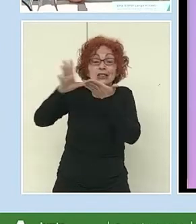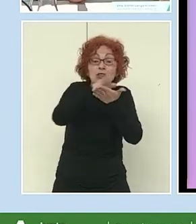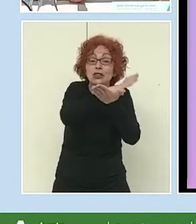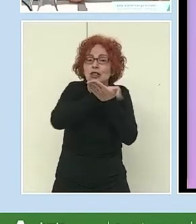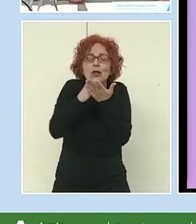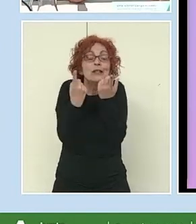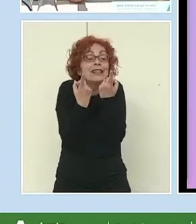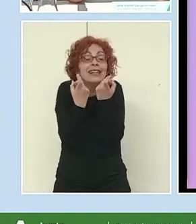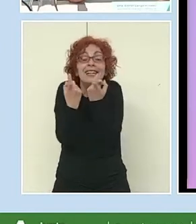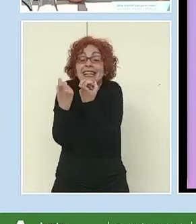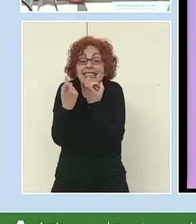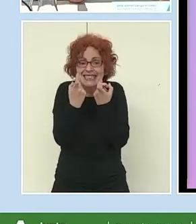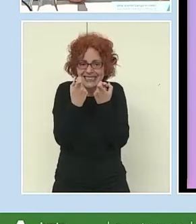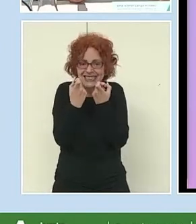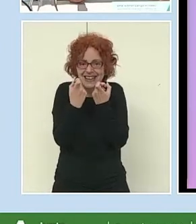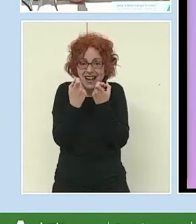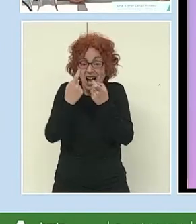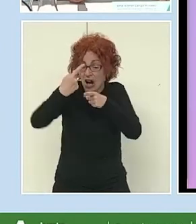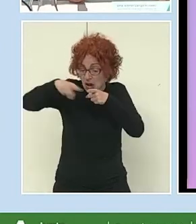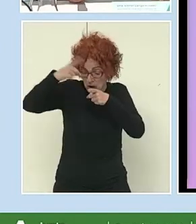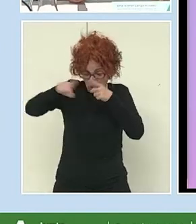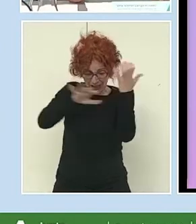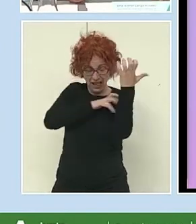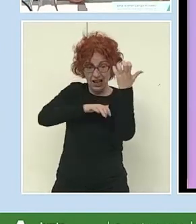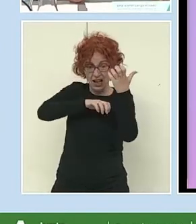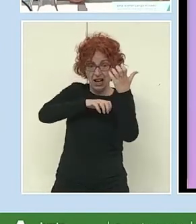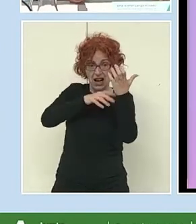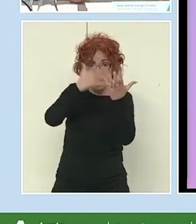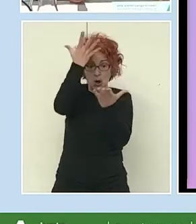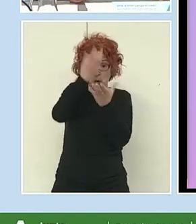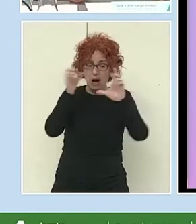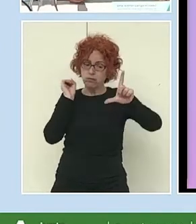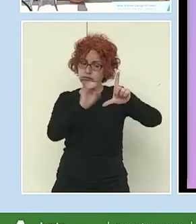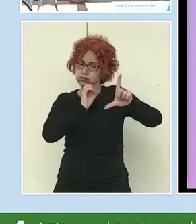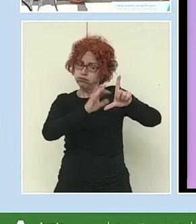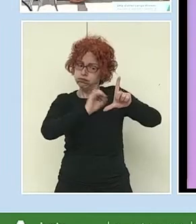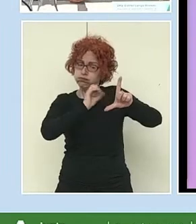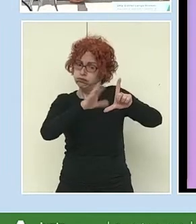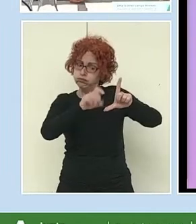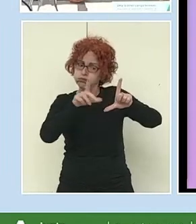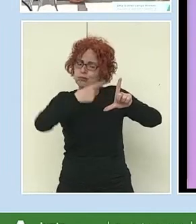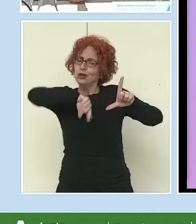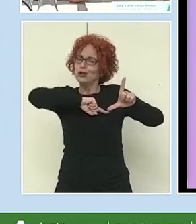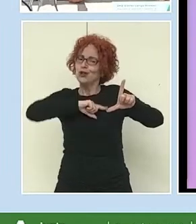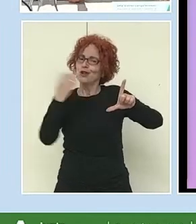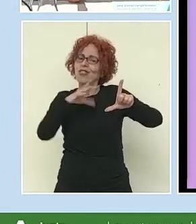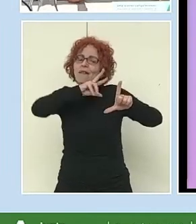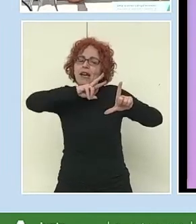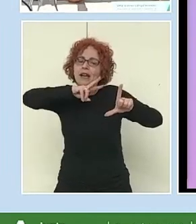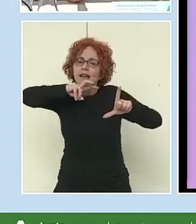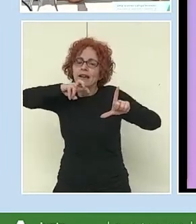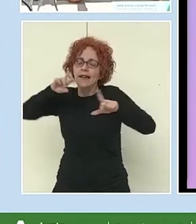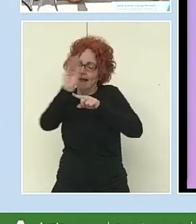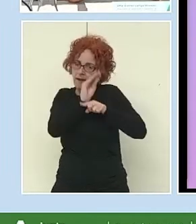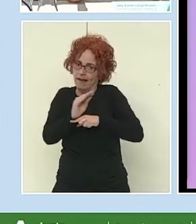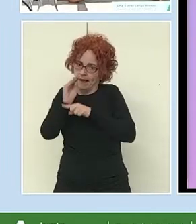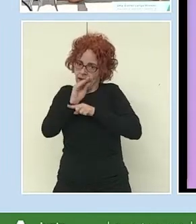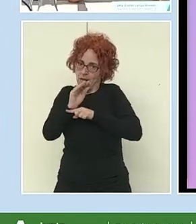de proteger los datos y la información y, por ende, una mayor